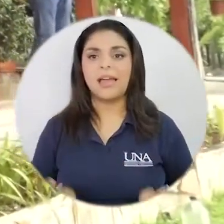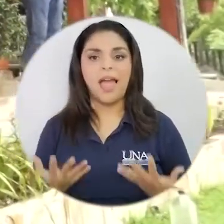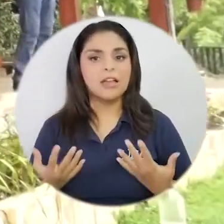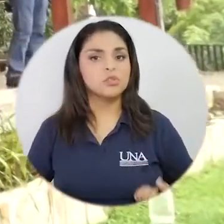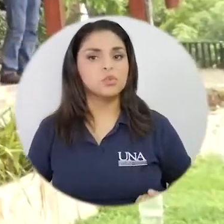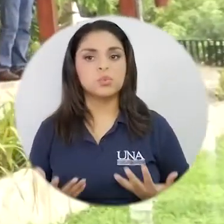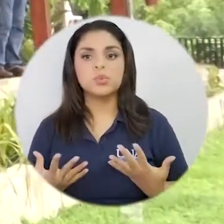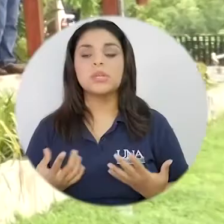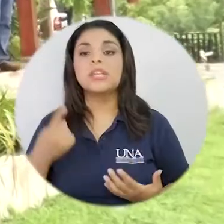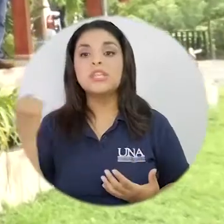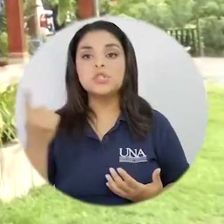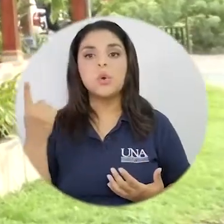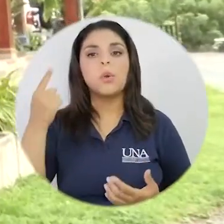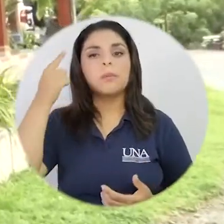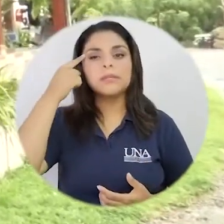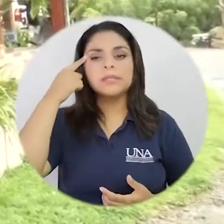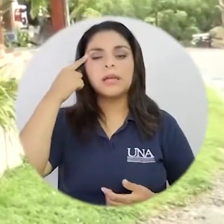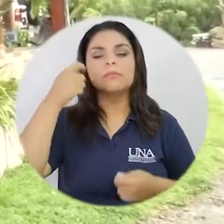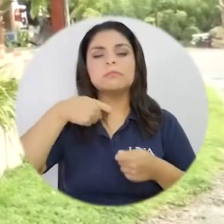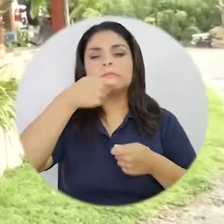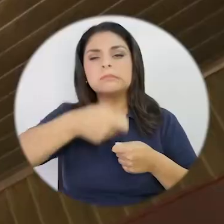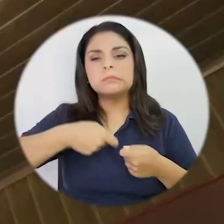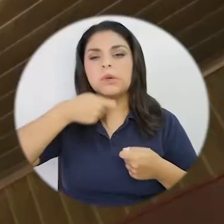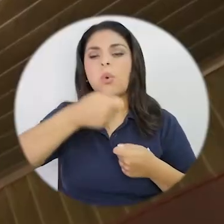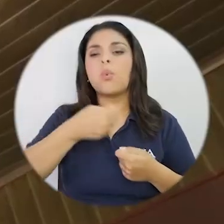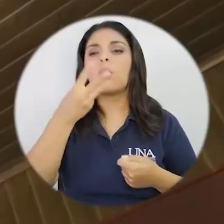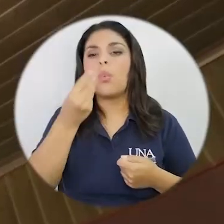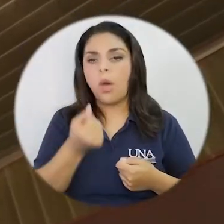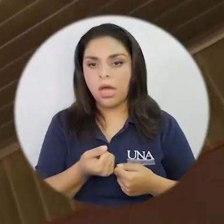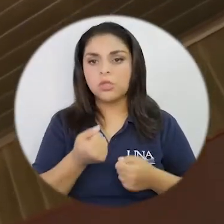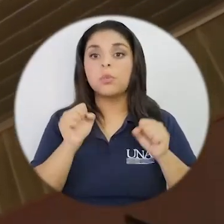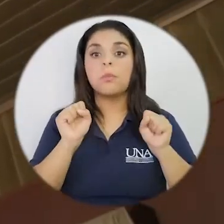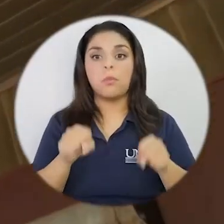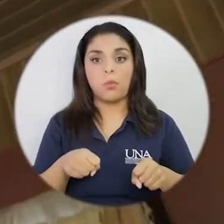recortar gastos y empezar a proyectar un eventual pago de